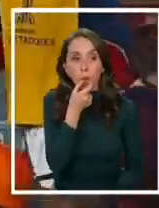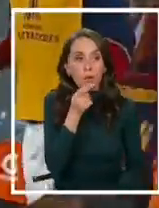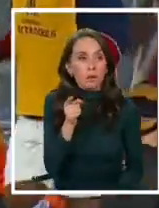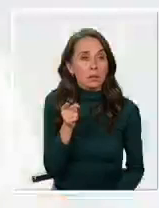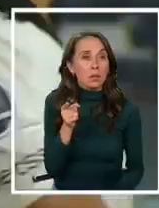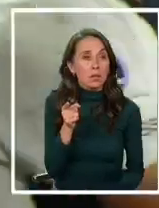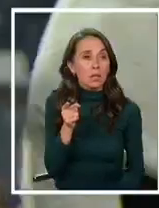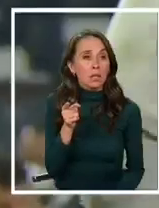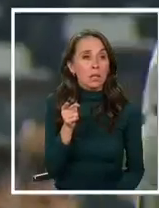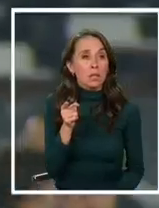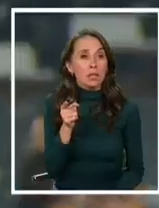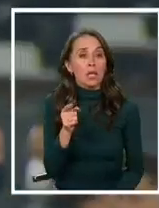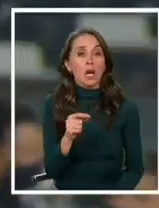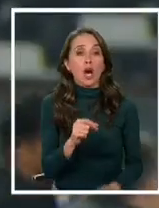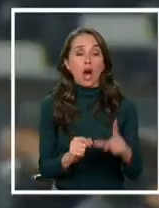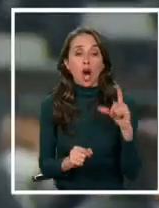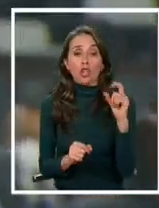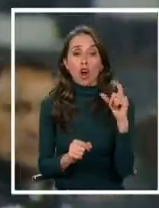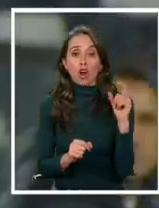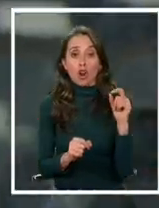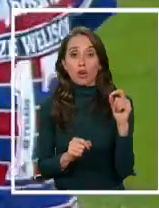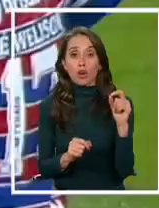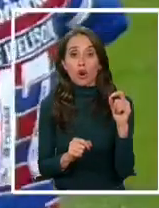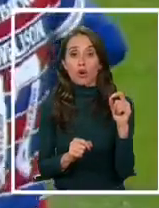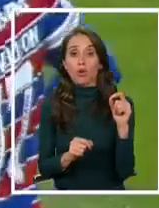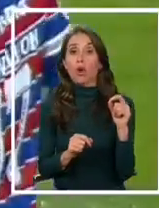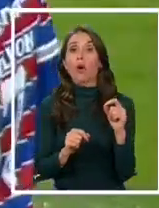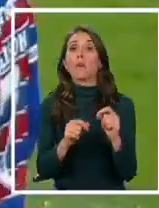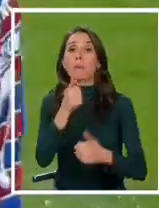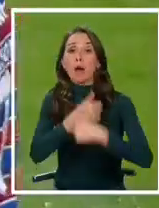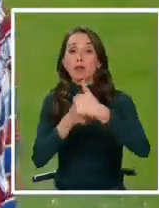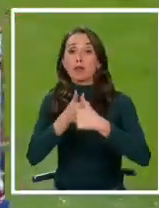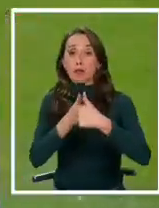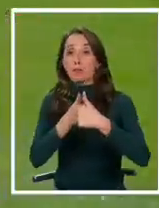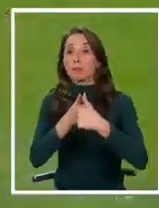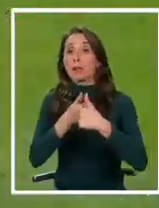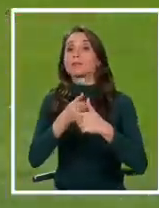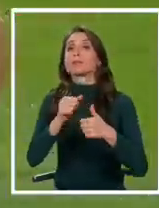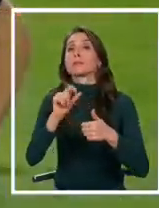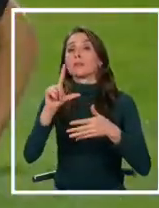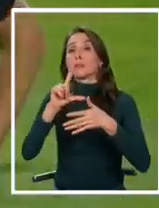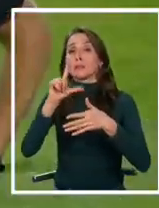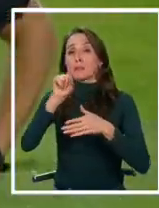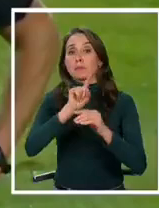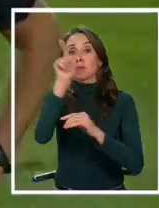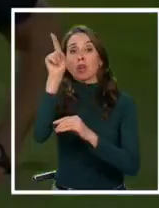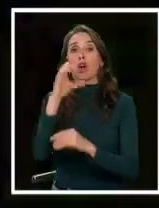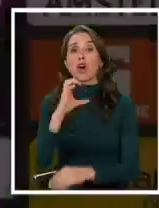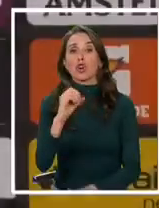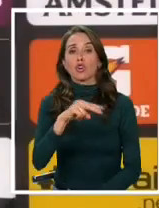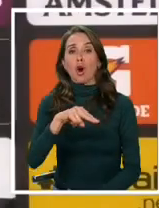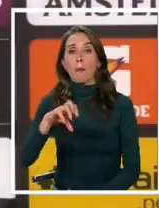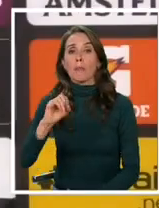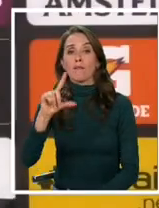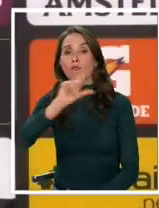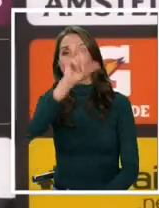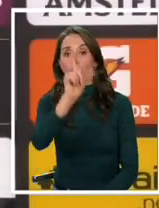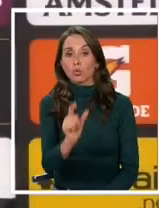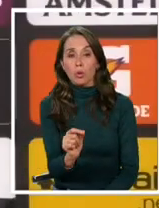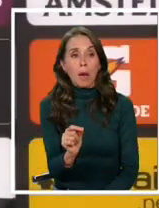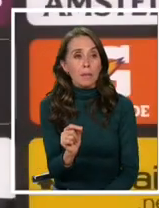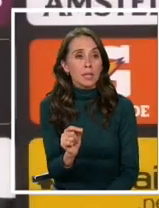hay para el cacique el camino continental continuar en la con Sudamericana llegar